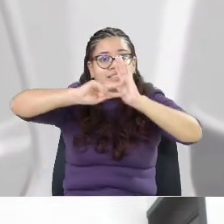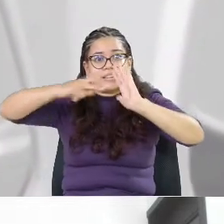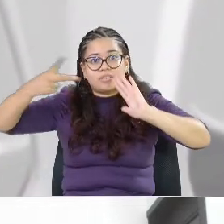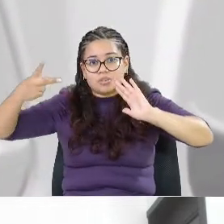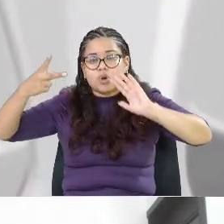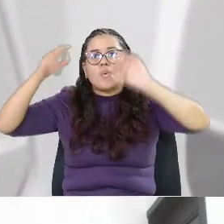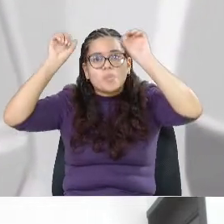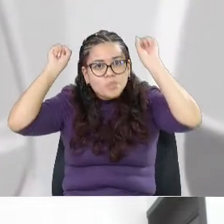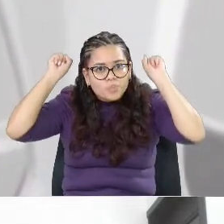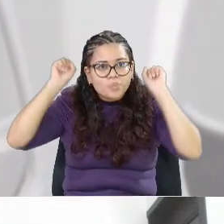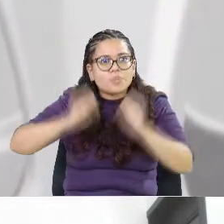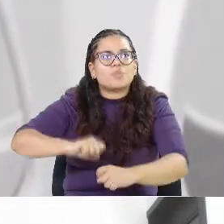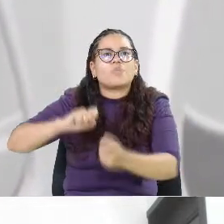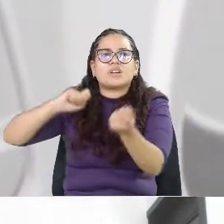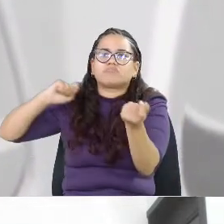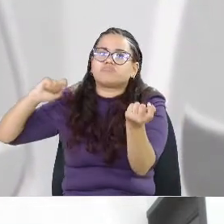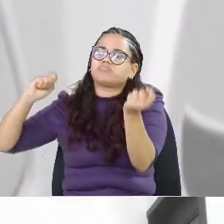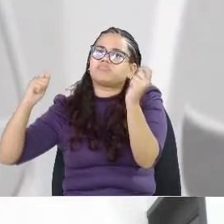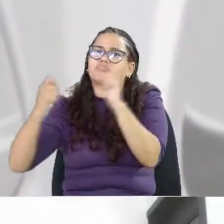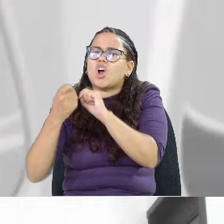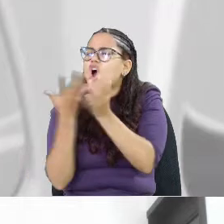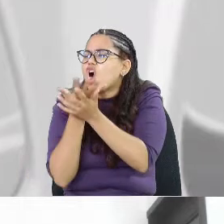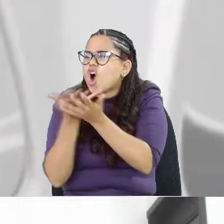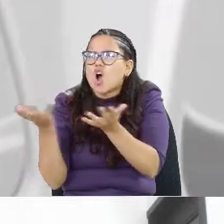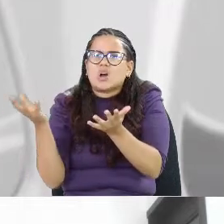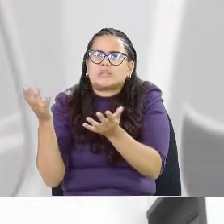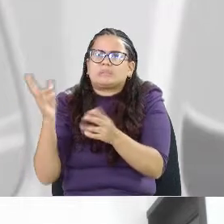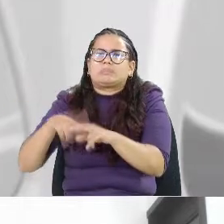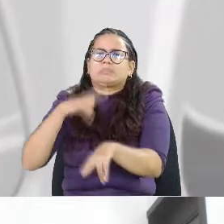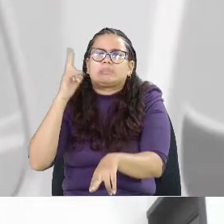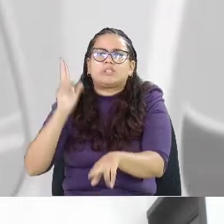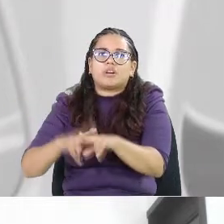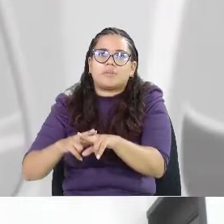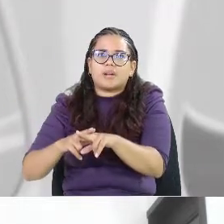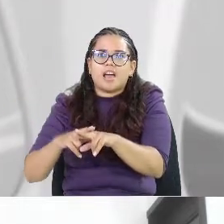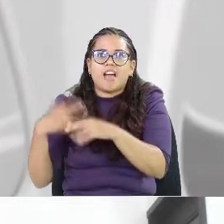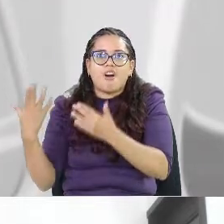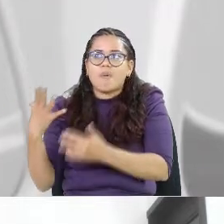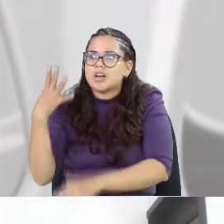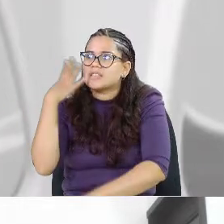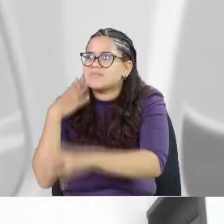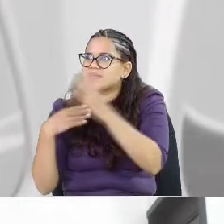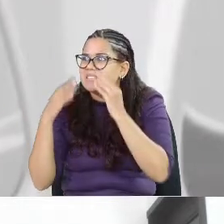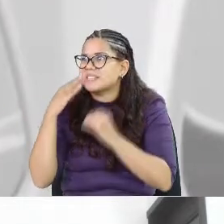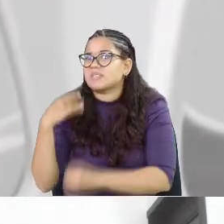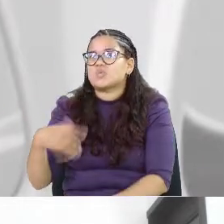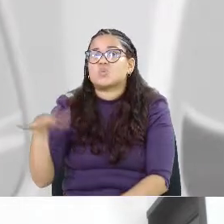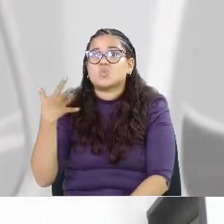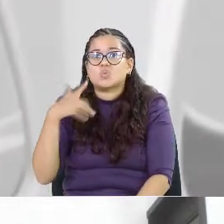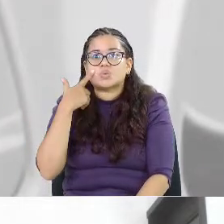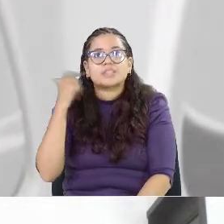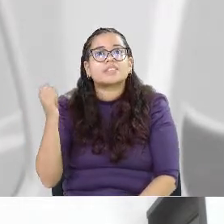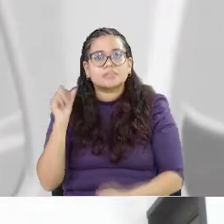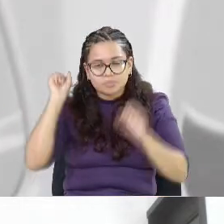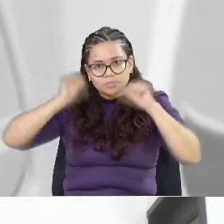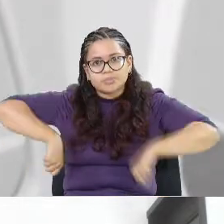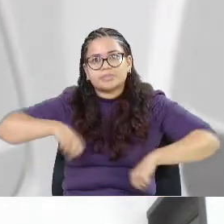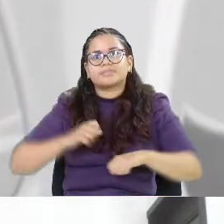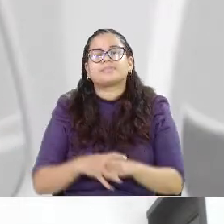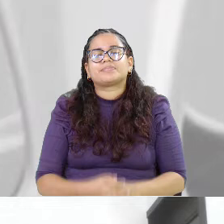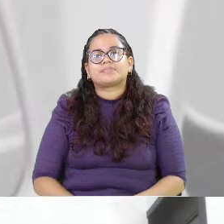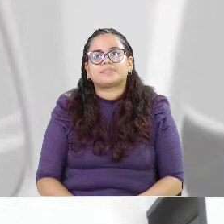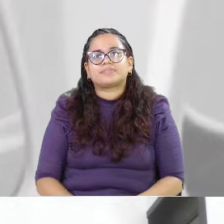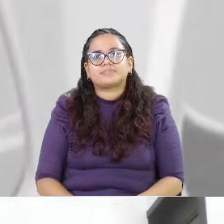tecnología es posible transformar objetos ordinarios en experiencias extraordinarias. Y